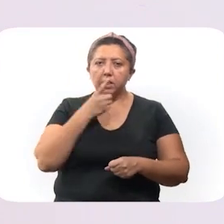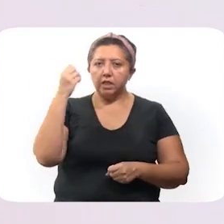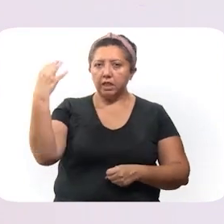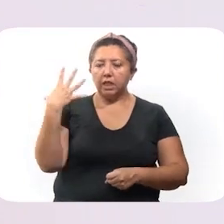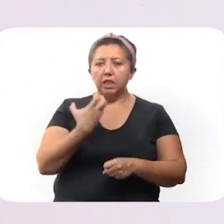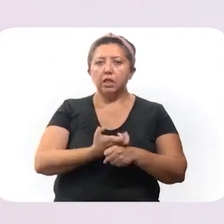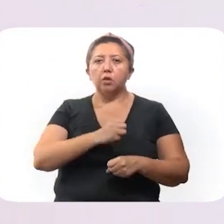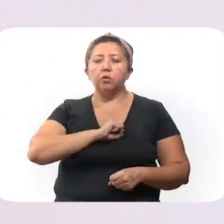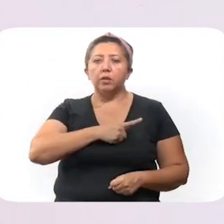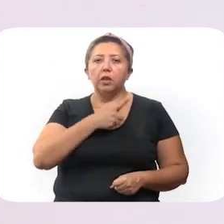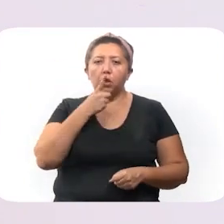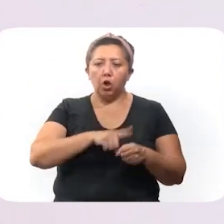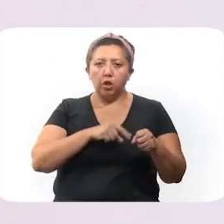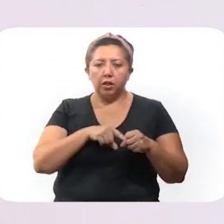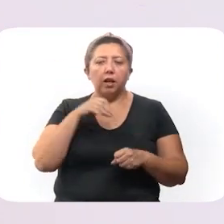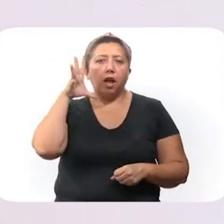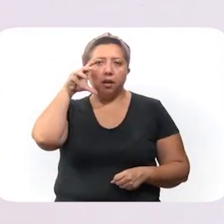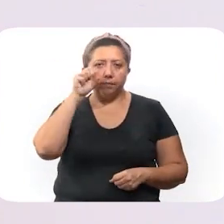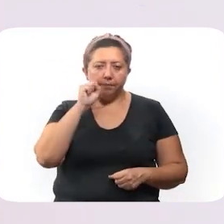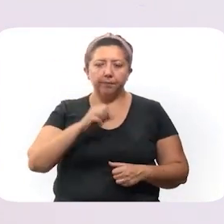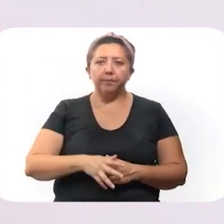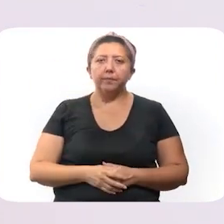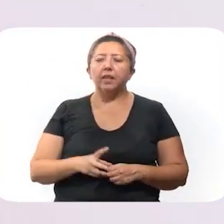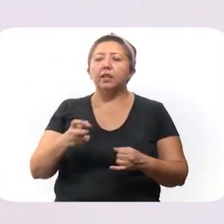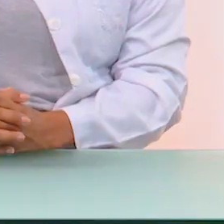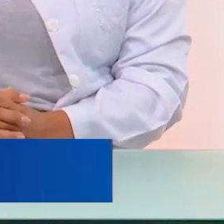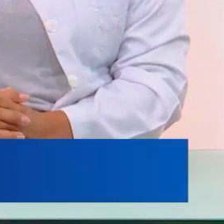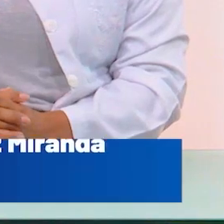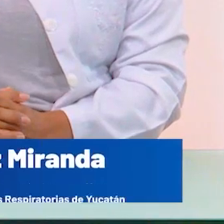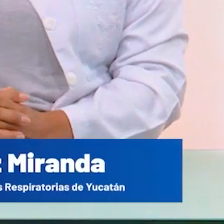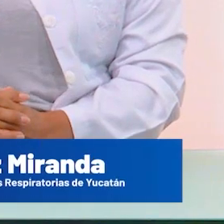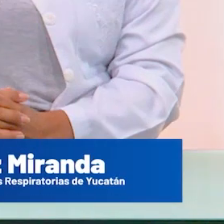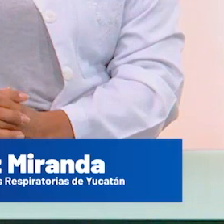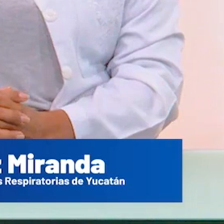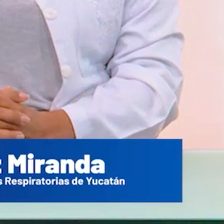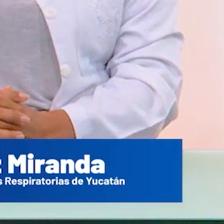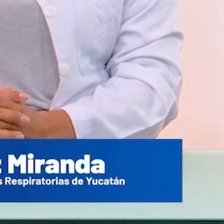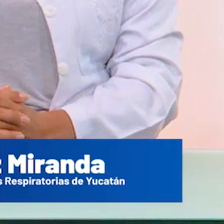del Semáforo Estatal de Salud marcan color naranja. Ese es el informe del día de